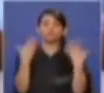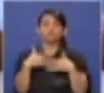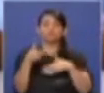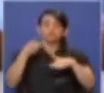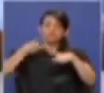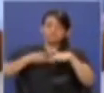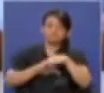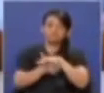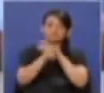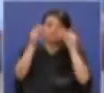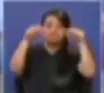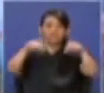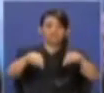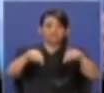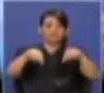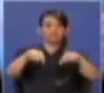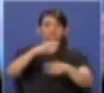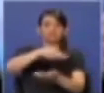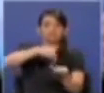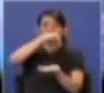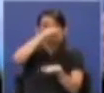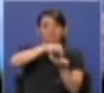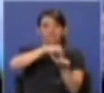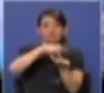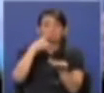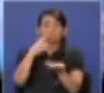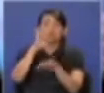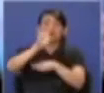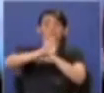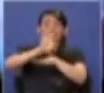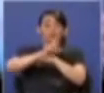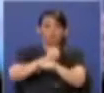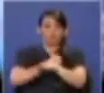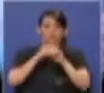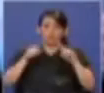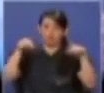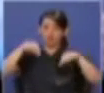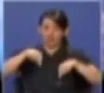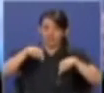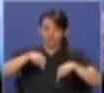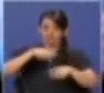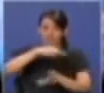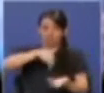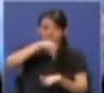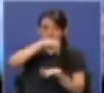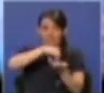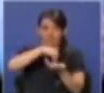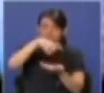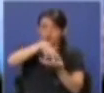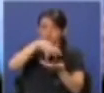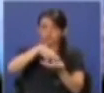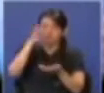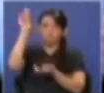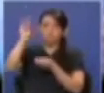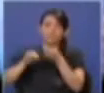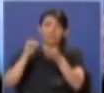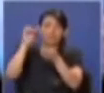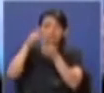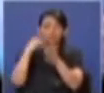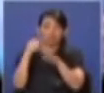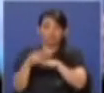inaugurado aquí en Manabí, para el Ecuador entero, pero aquí en la provincia del Milenio. Que antes de que las